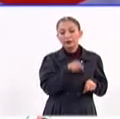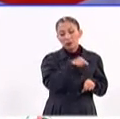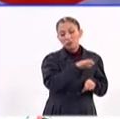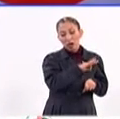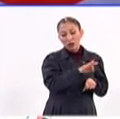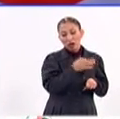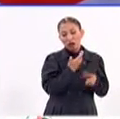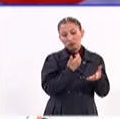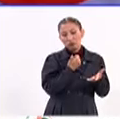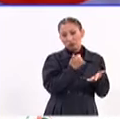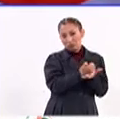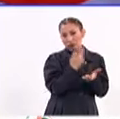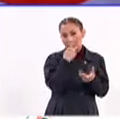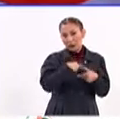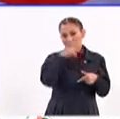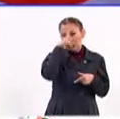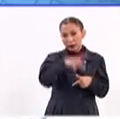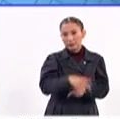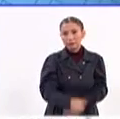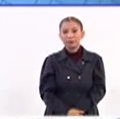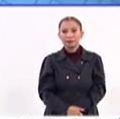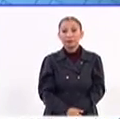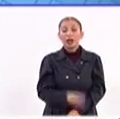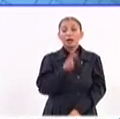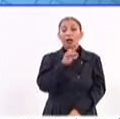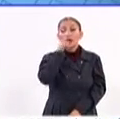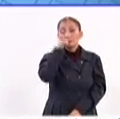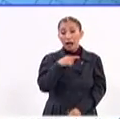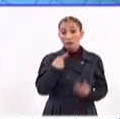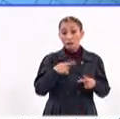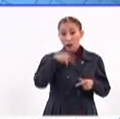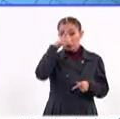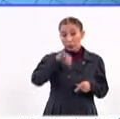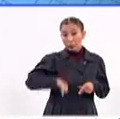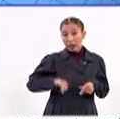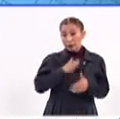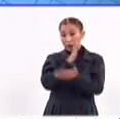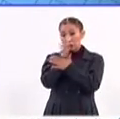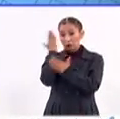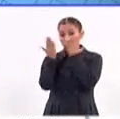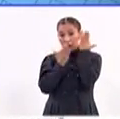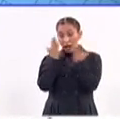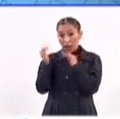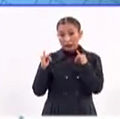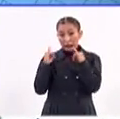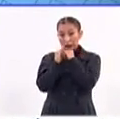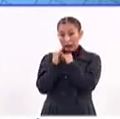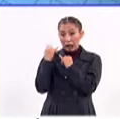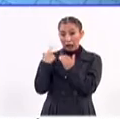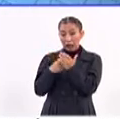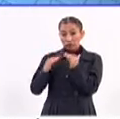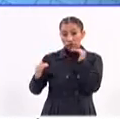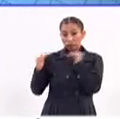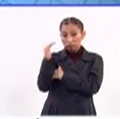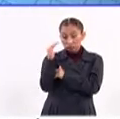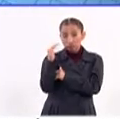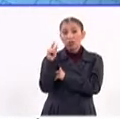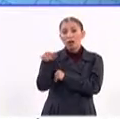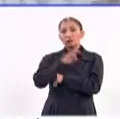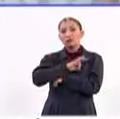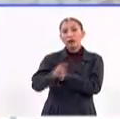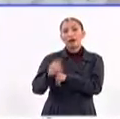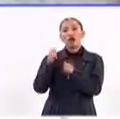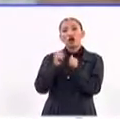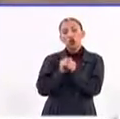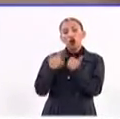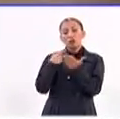que puedan aplicar los mexicanos. Las becas para mexicanos interesados en estudiar en instituciones de educación superior pueden